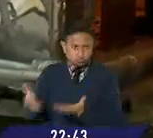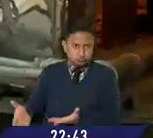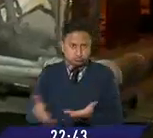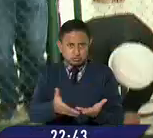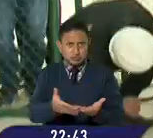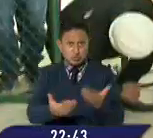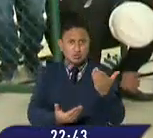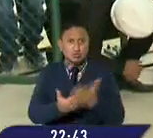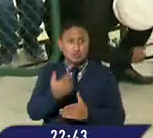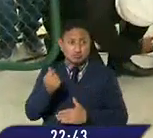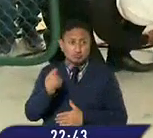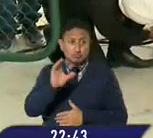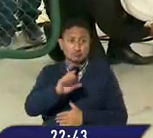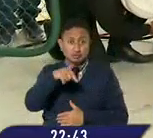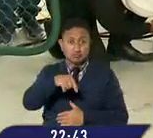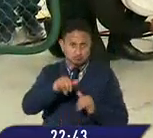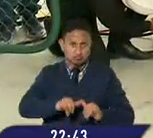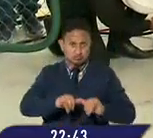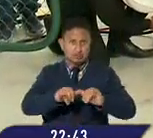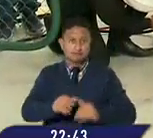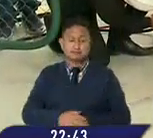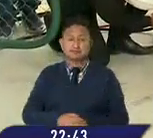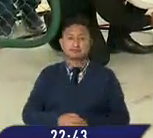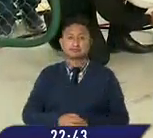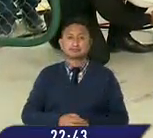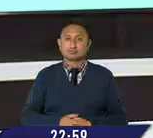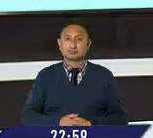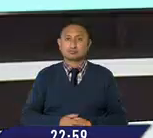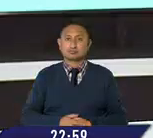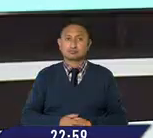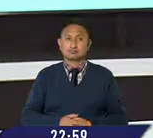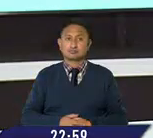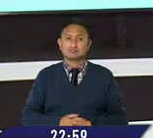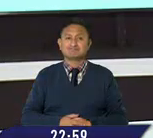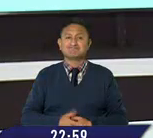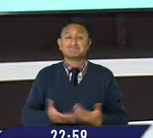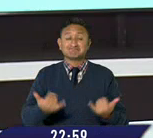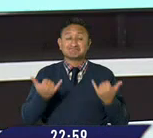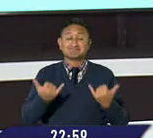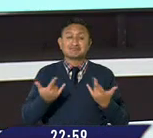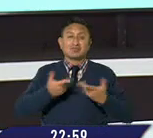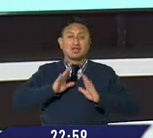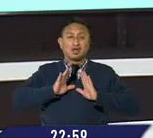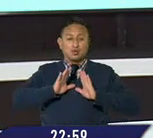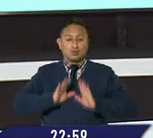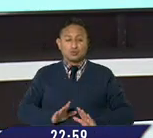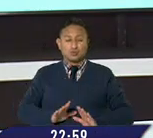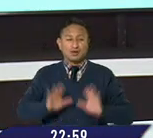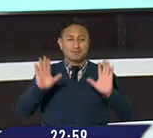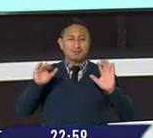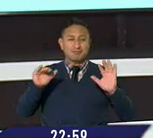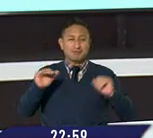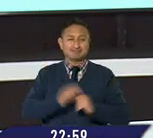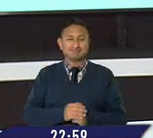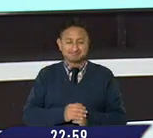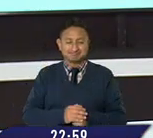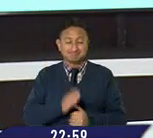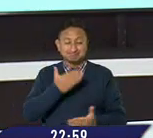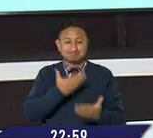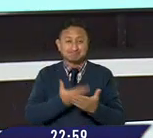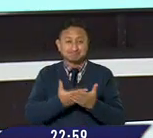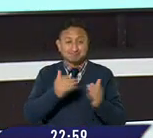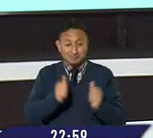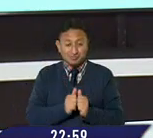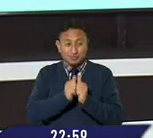nuevas inversiones en el país. En Quito informó Adriana Rojas. Momento de despedirnos y de descansar. Gracias por